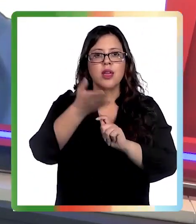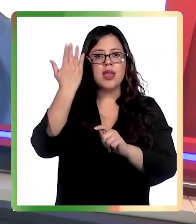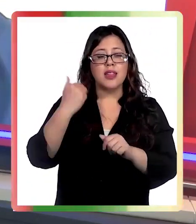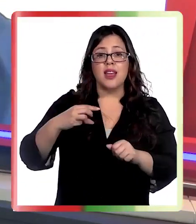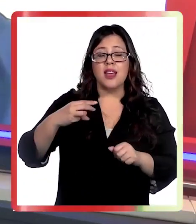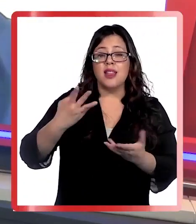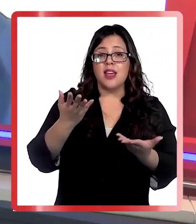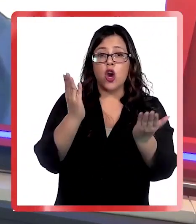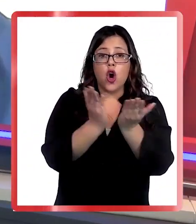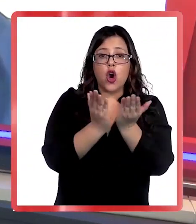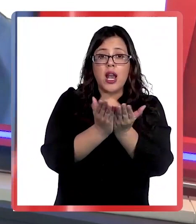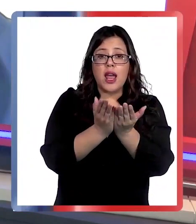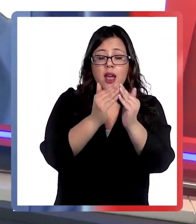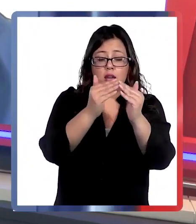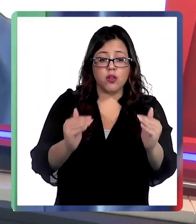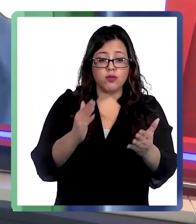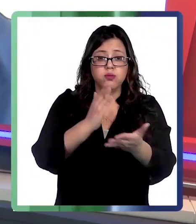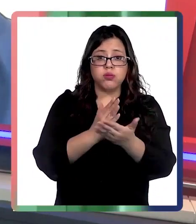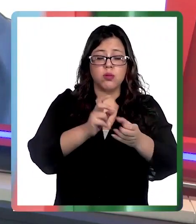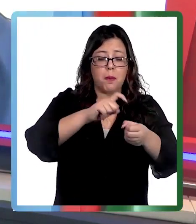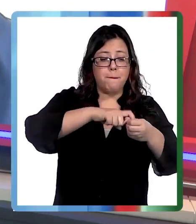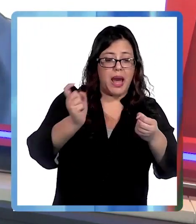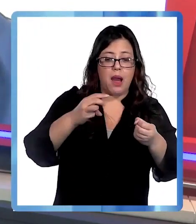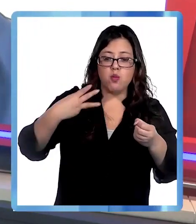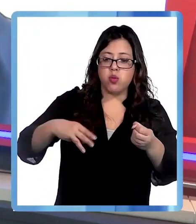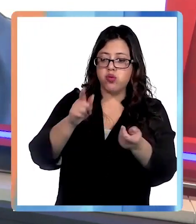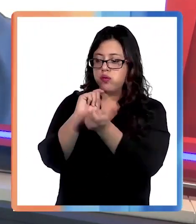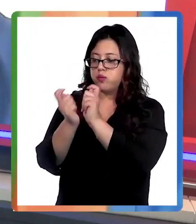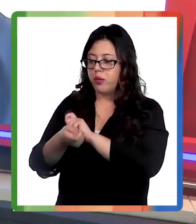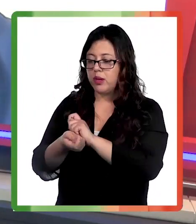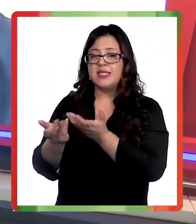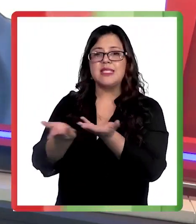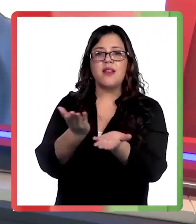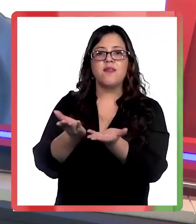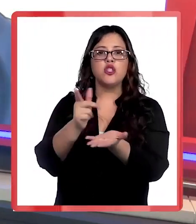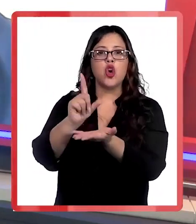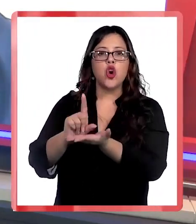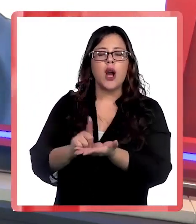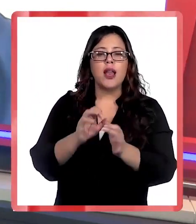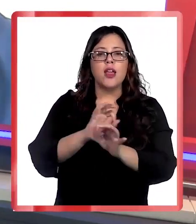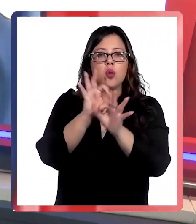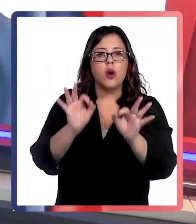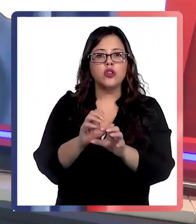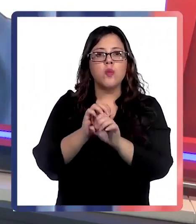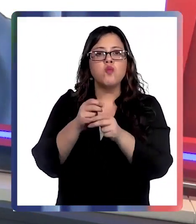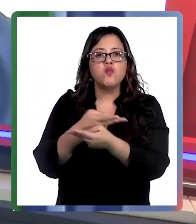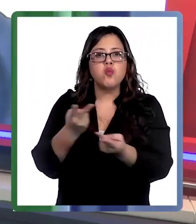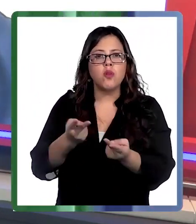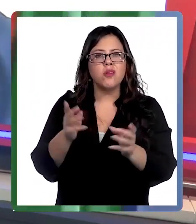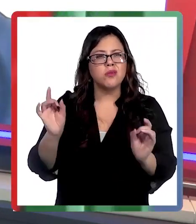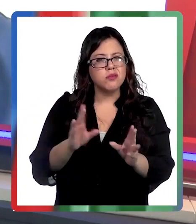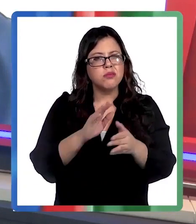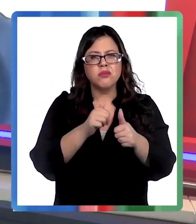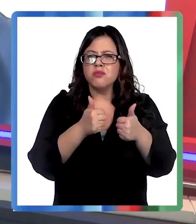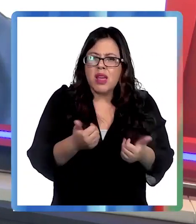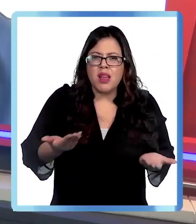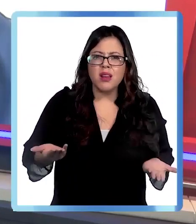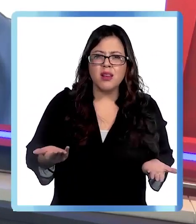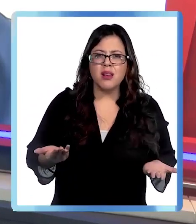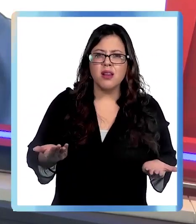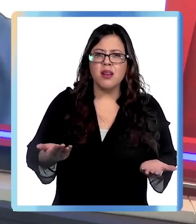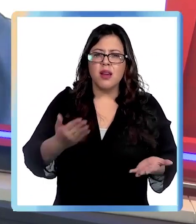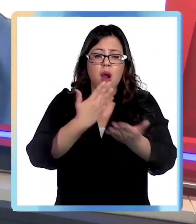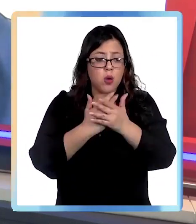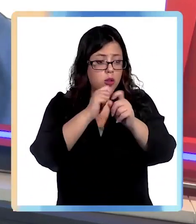de sacar los colegios de las municipalidades y llevarlos a los servicios locales de educación pública. ¿Lo estaremos haciendo bien?